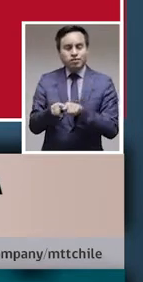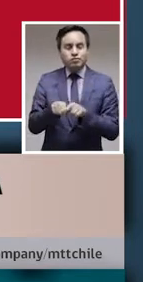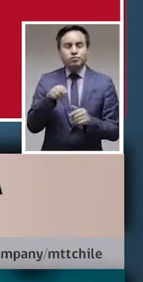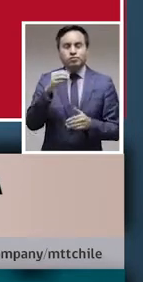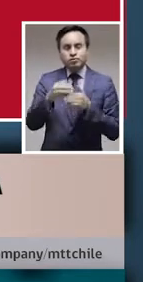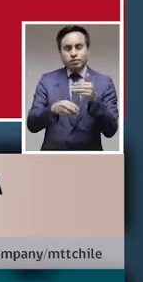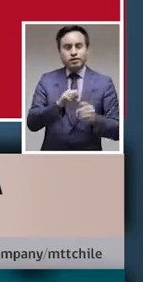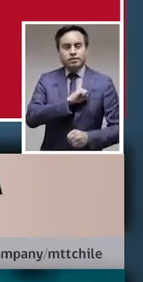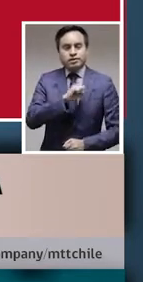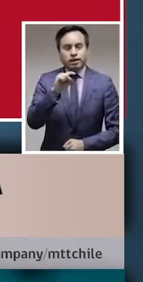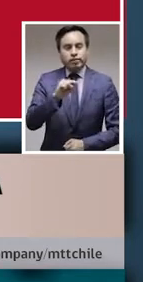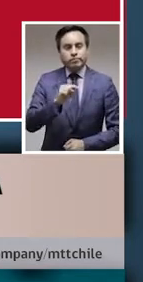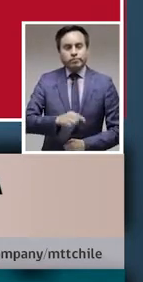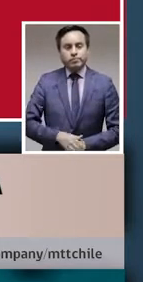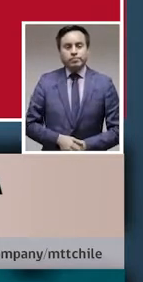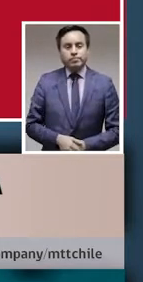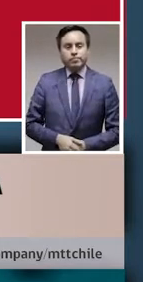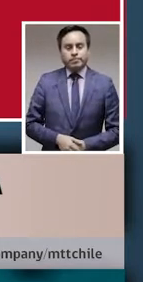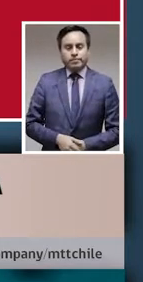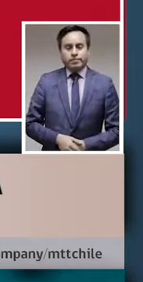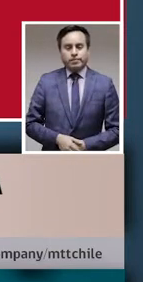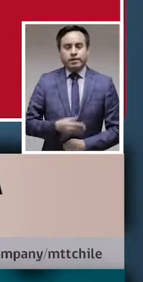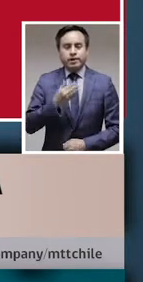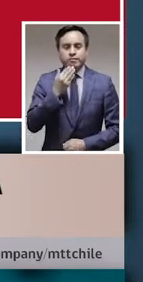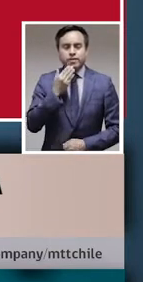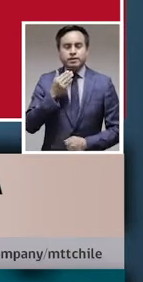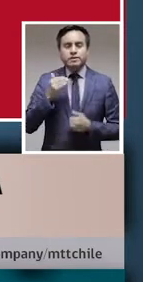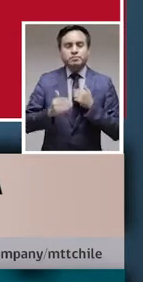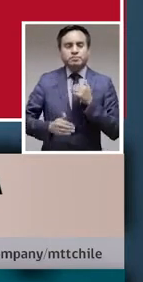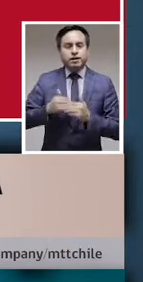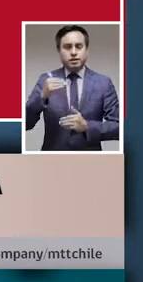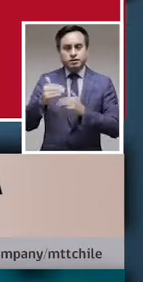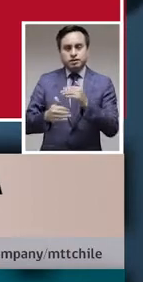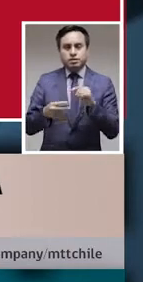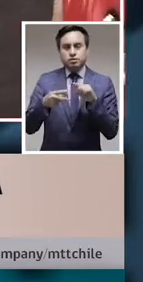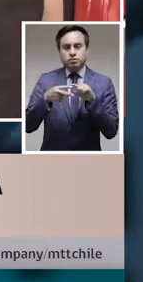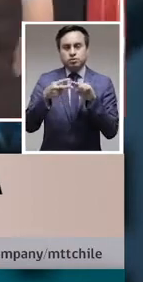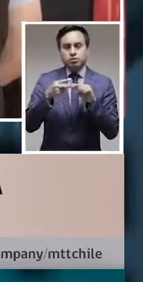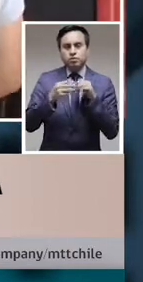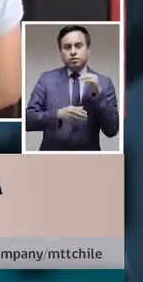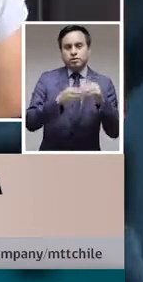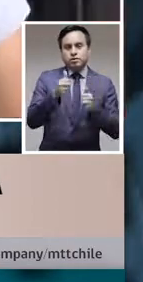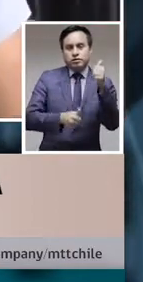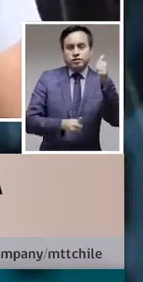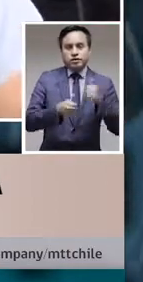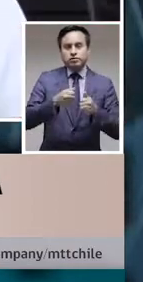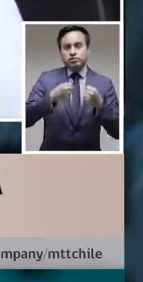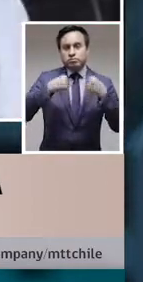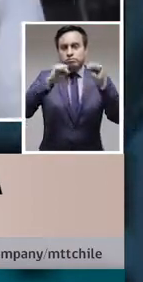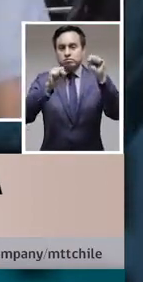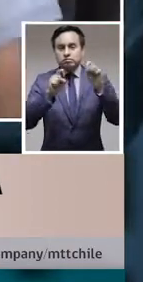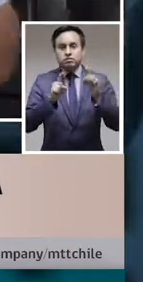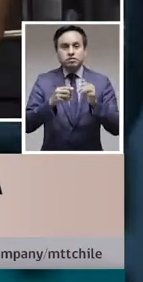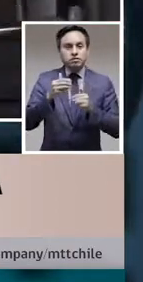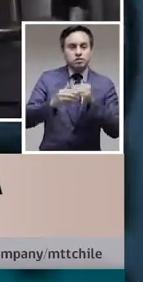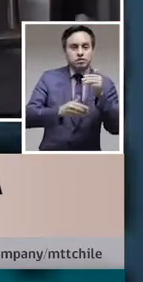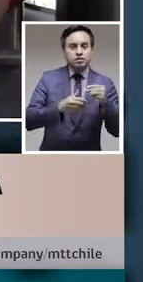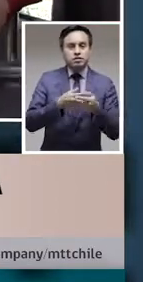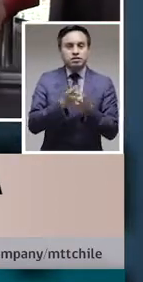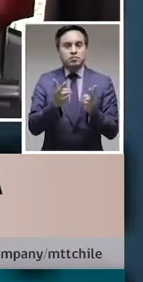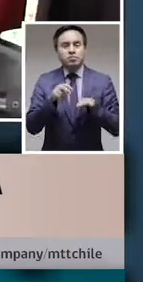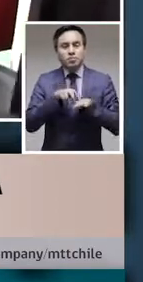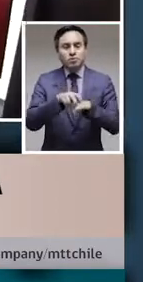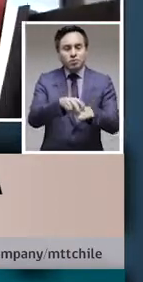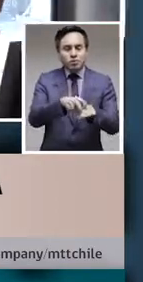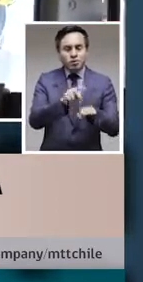caso de Santiago. Tenemos en marcha dos procesos de licitación del sistema de transporte público,